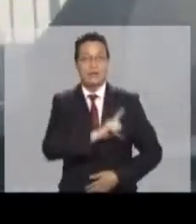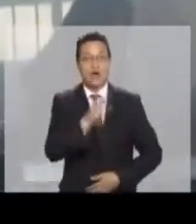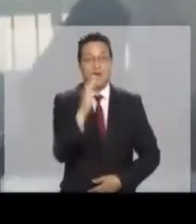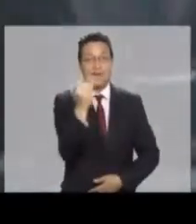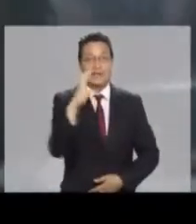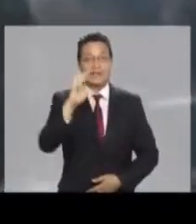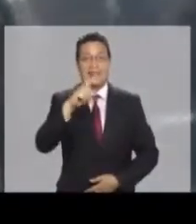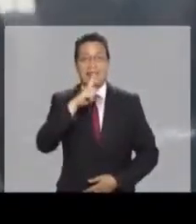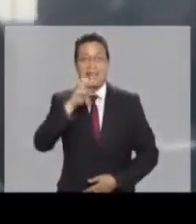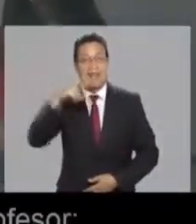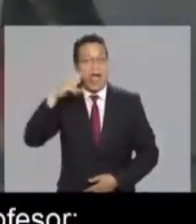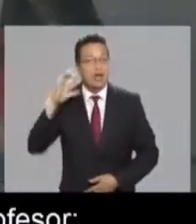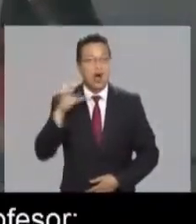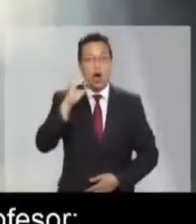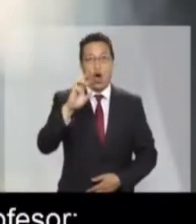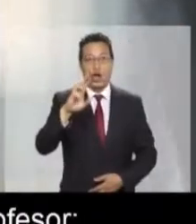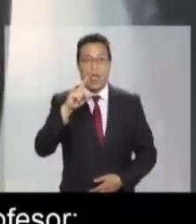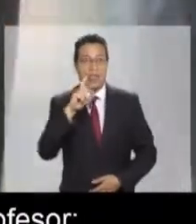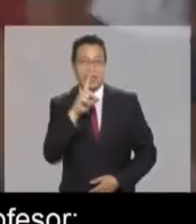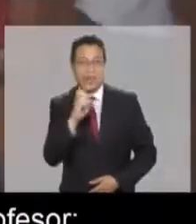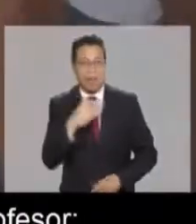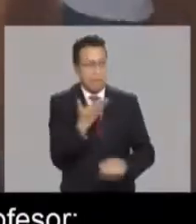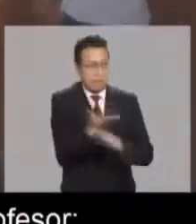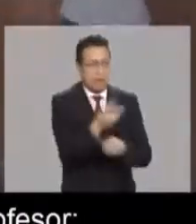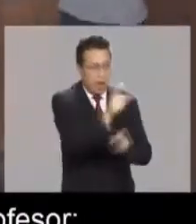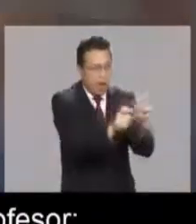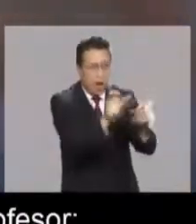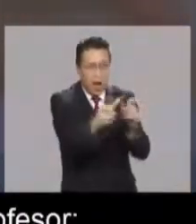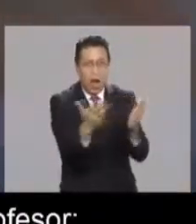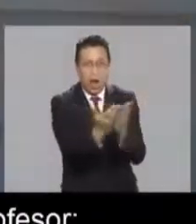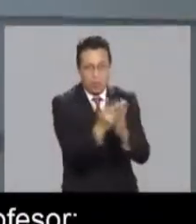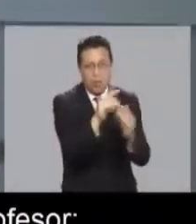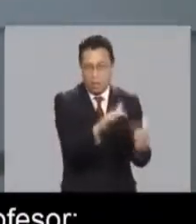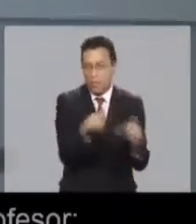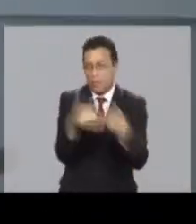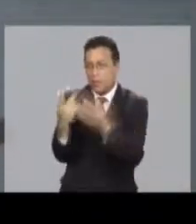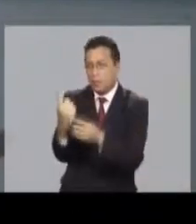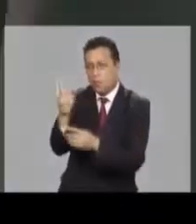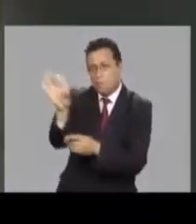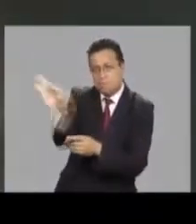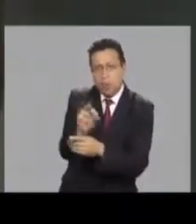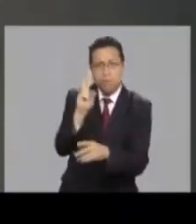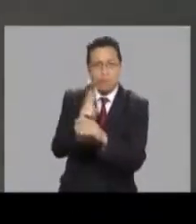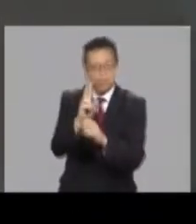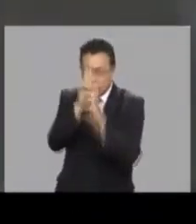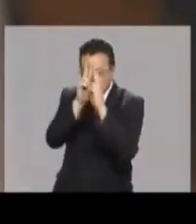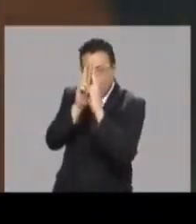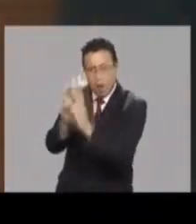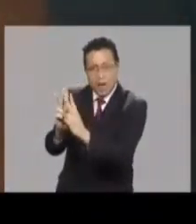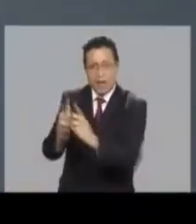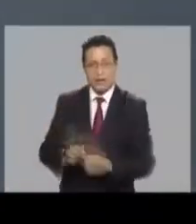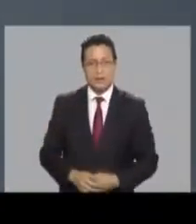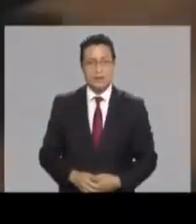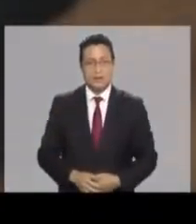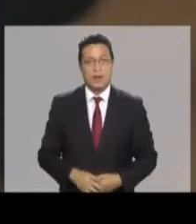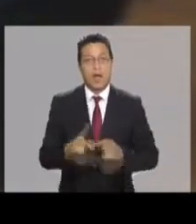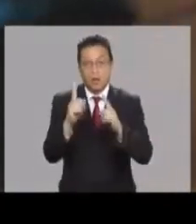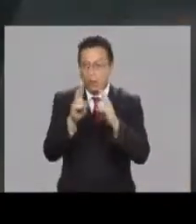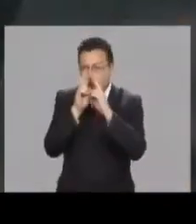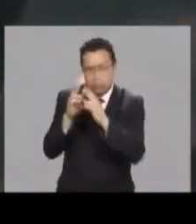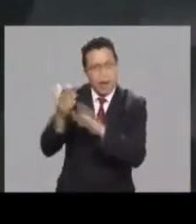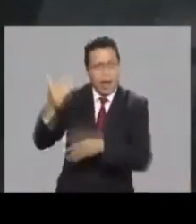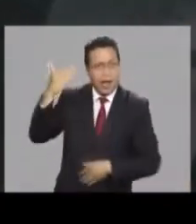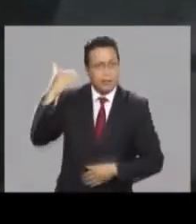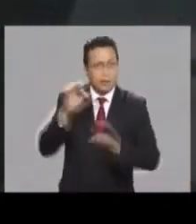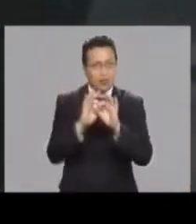Liceo Bicentenario Oriente y le pedimos a cientos de alumnos que eligieran a un profesor para rendirle un homenaje.